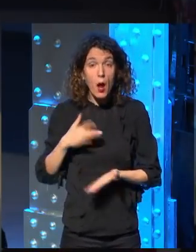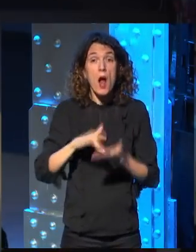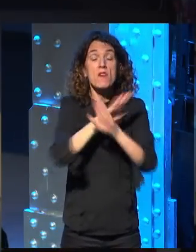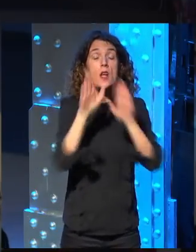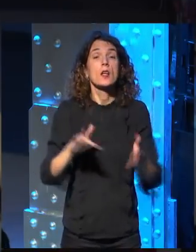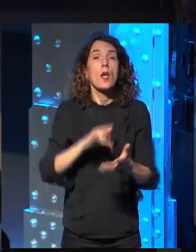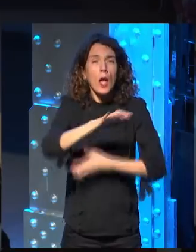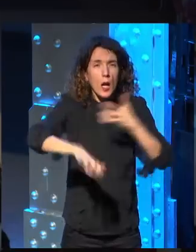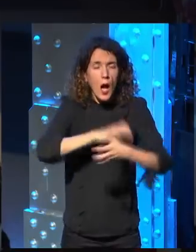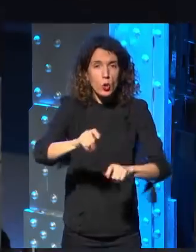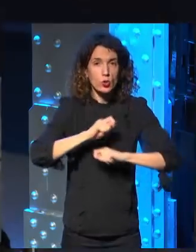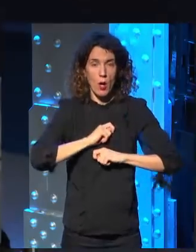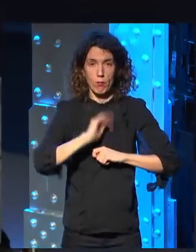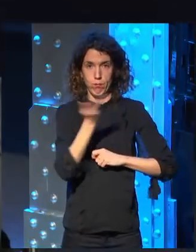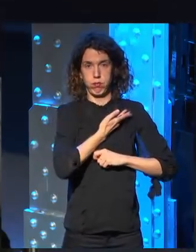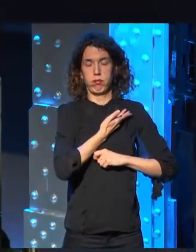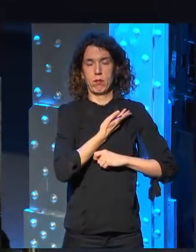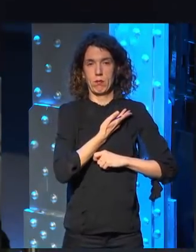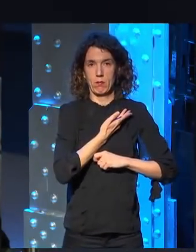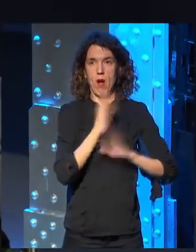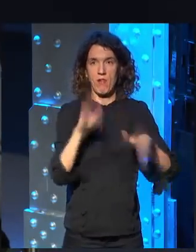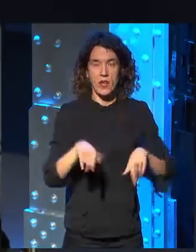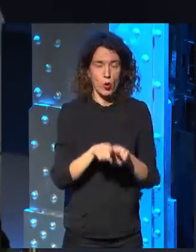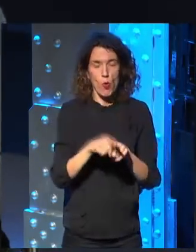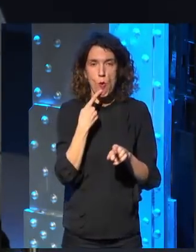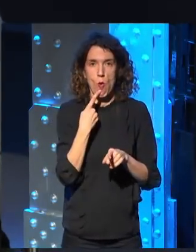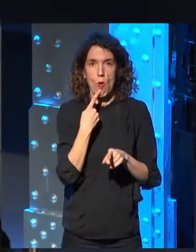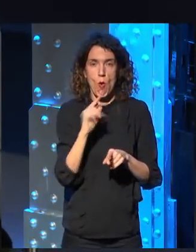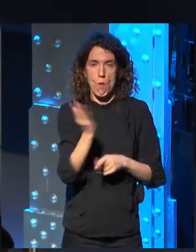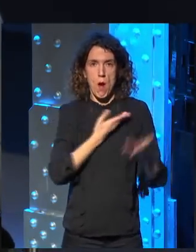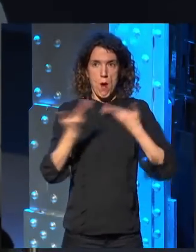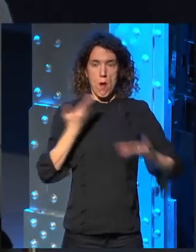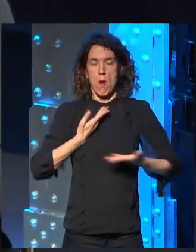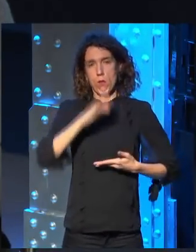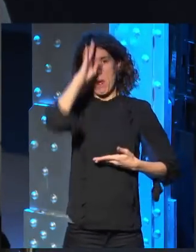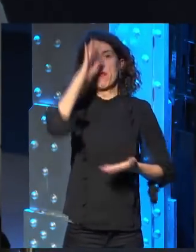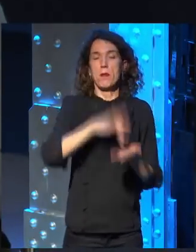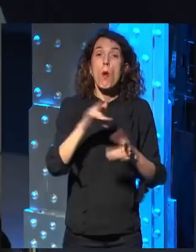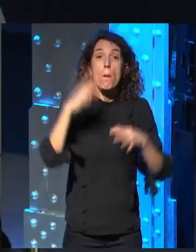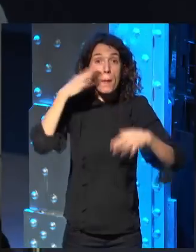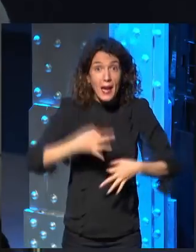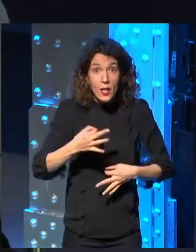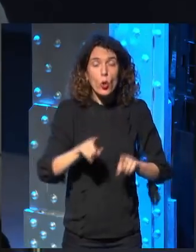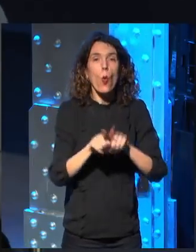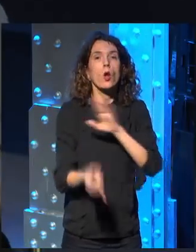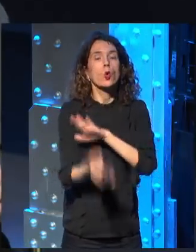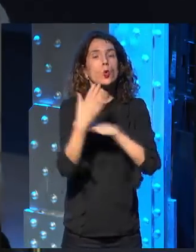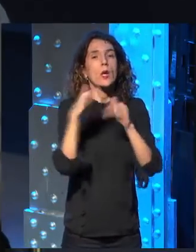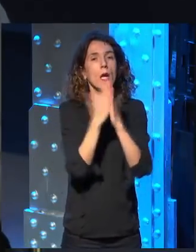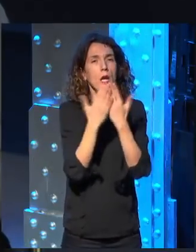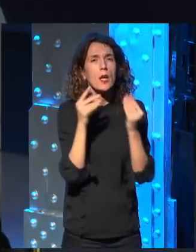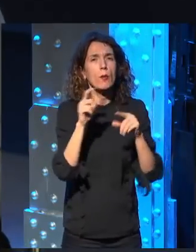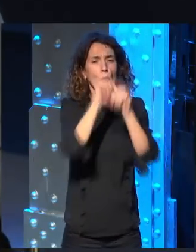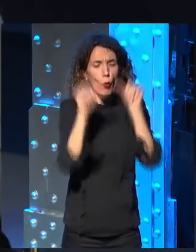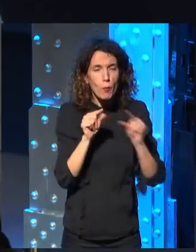que ese caos te entierre a ti, te acabes sepultado por debajo de él, que es el peligro que tiene construir un libro de